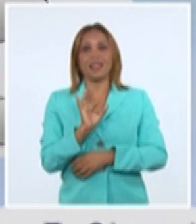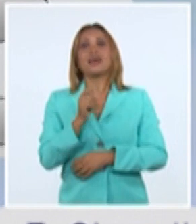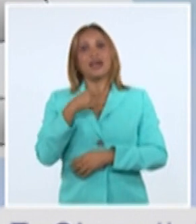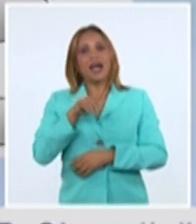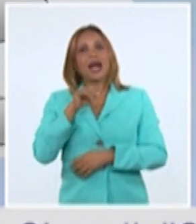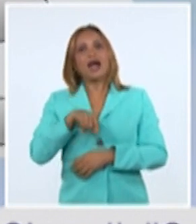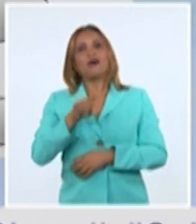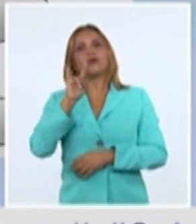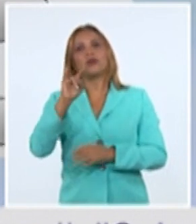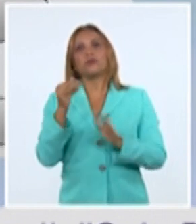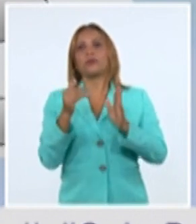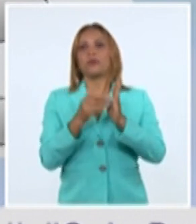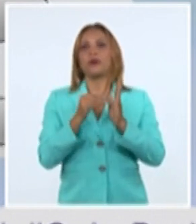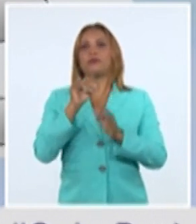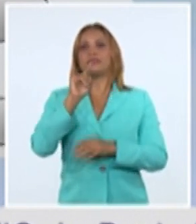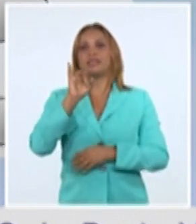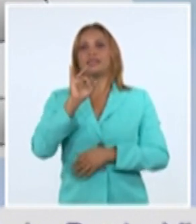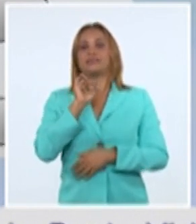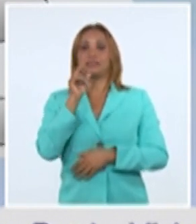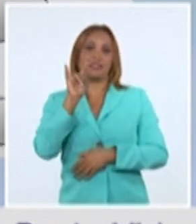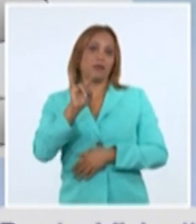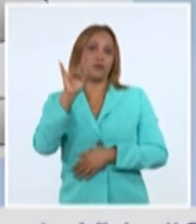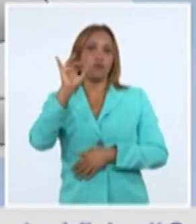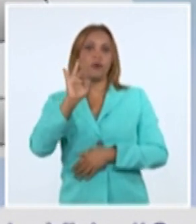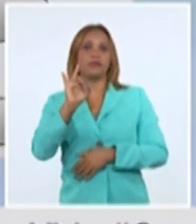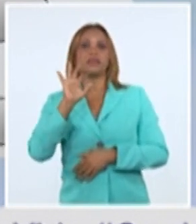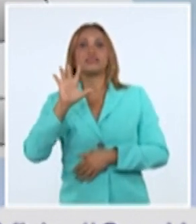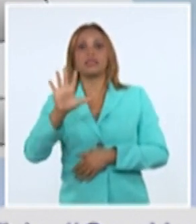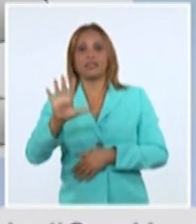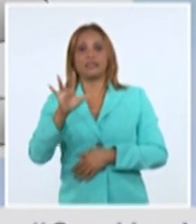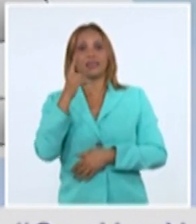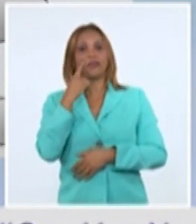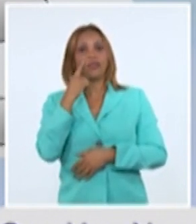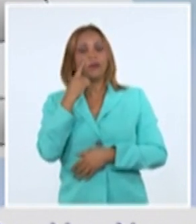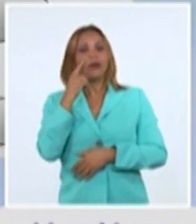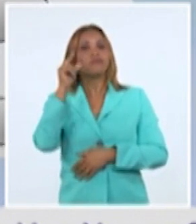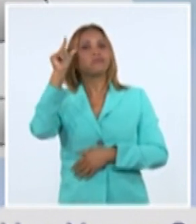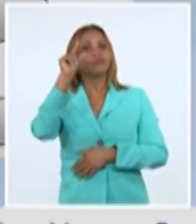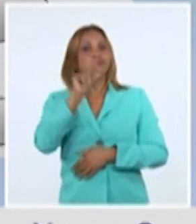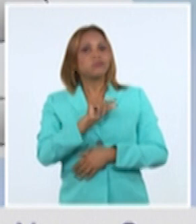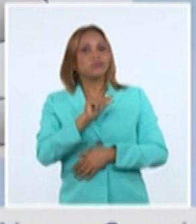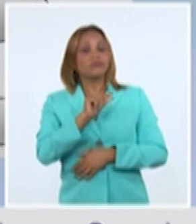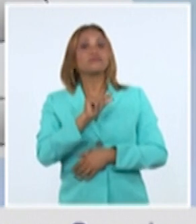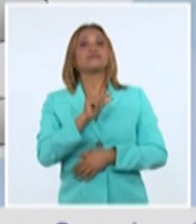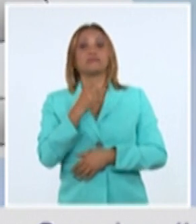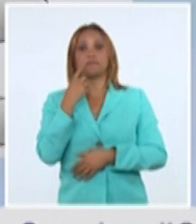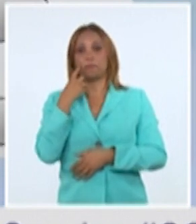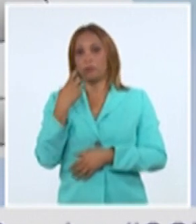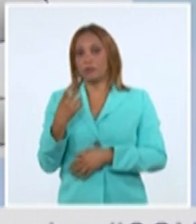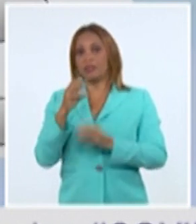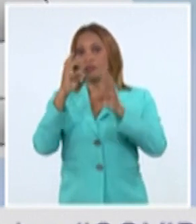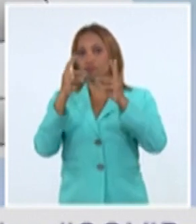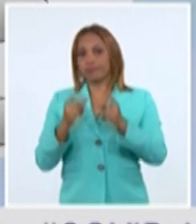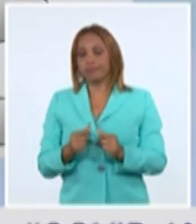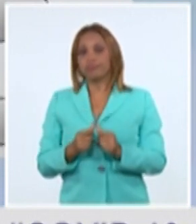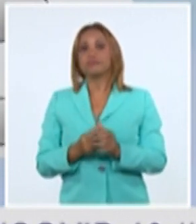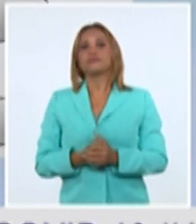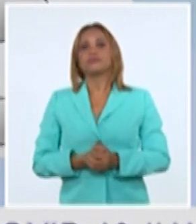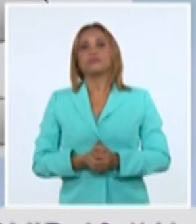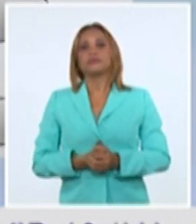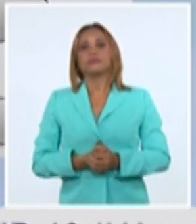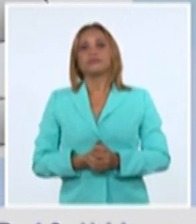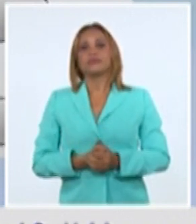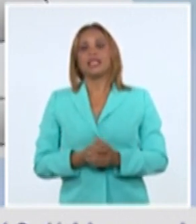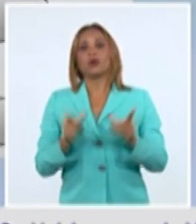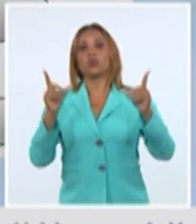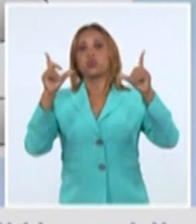ayer y realmente es una cifra sumamente importante esta reducción que hemos